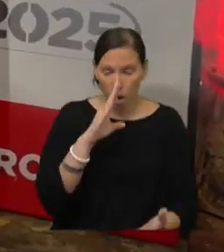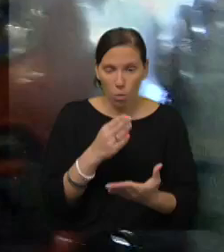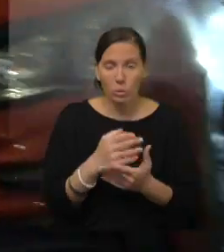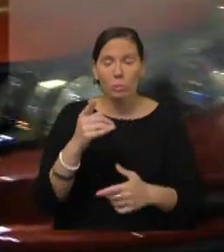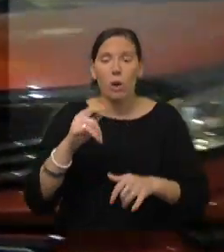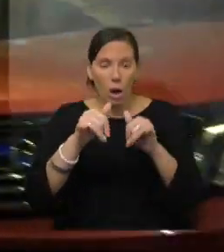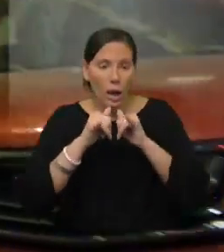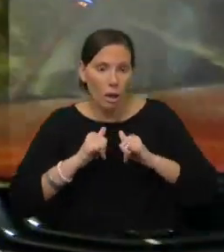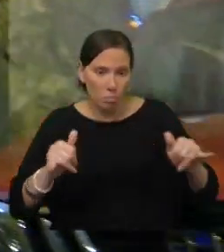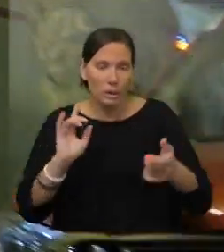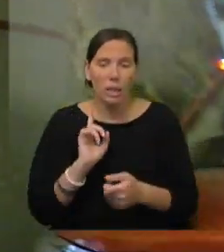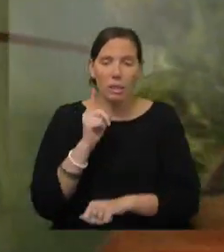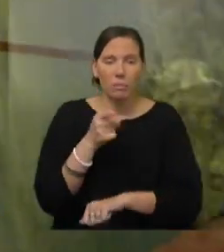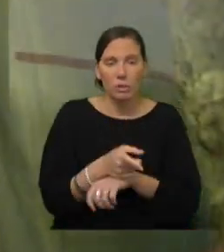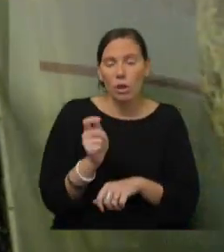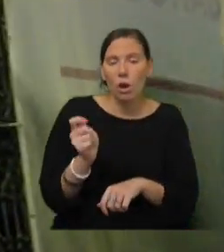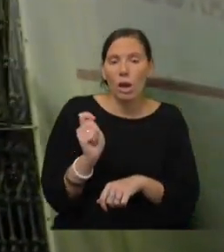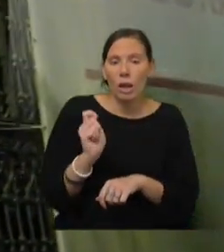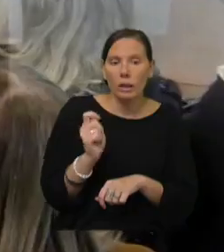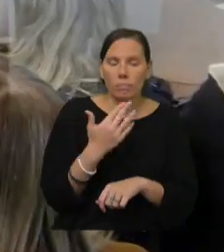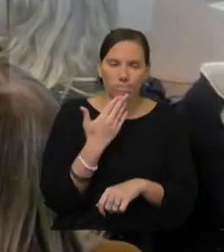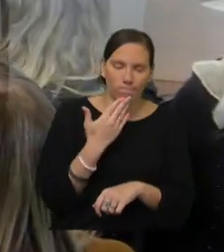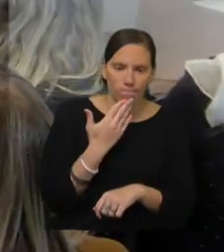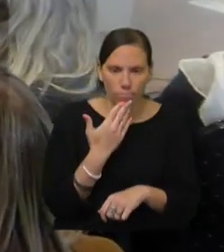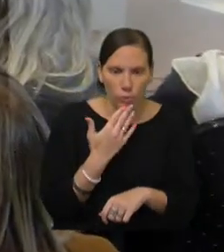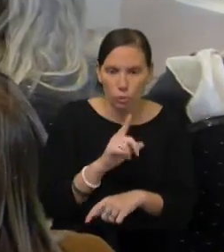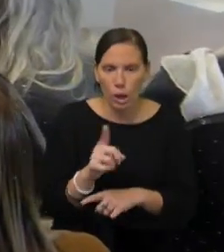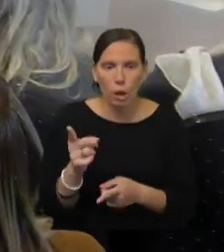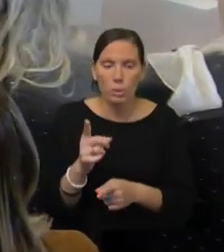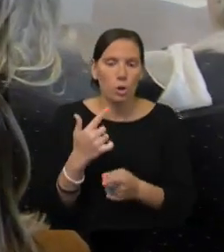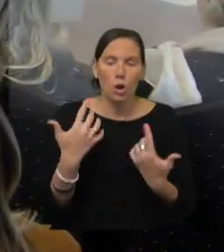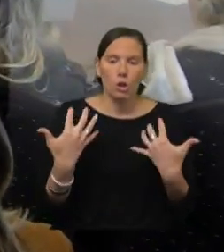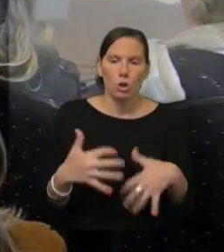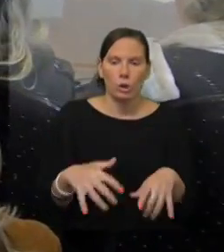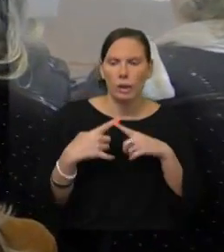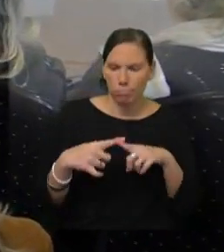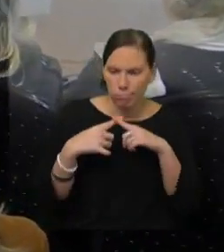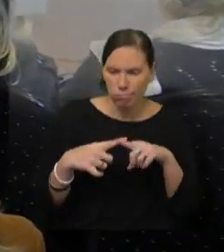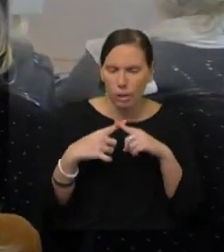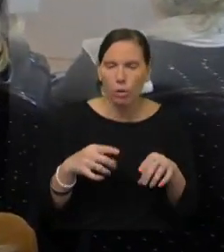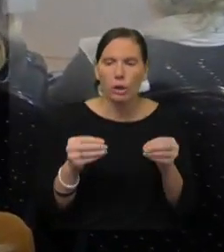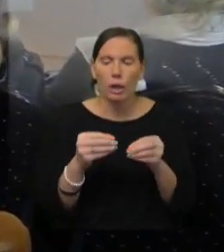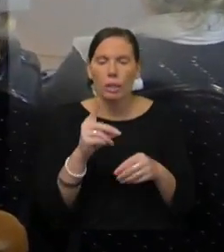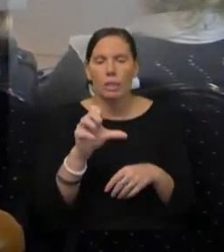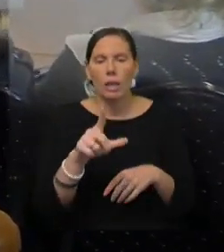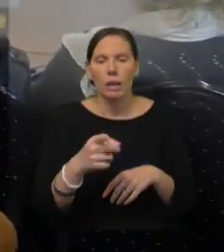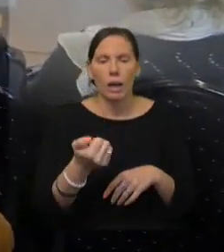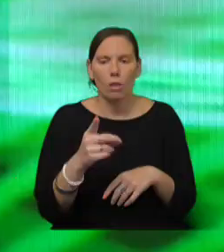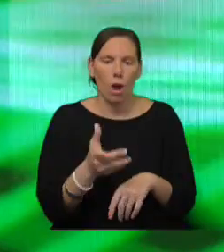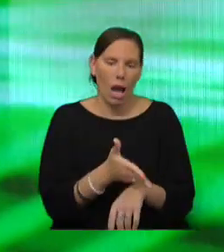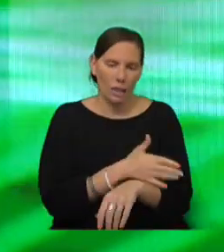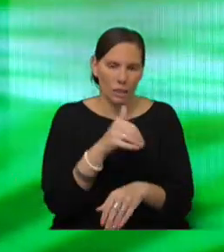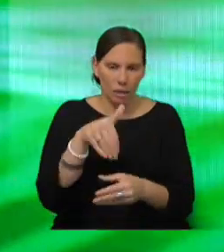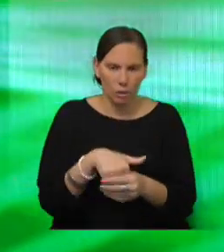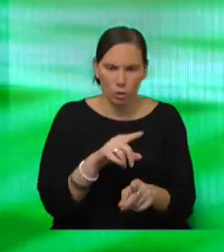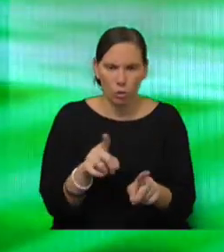campaña y la definición de quienes están indecisos pero no está dispuesto en debatir con delgado previo a los comicios no